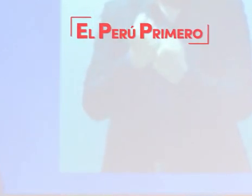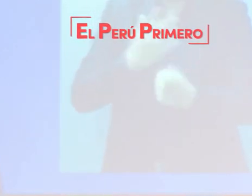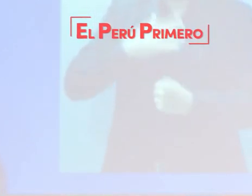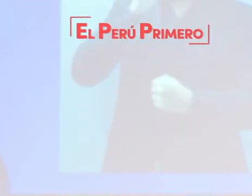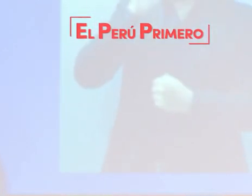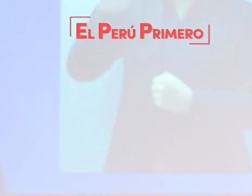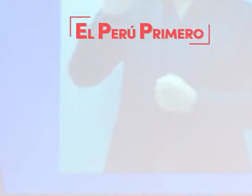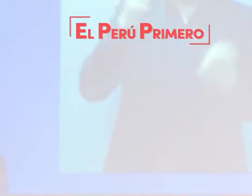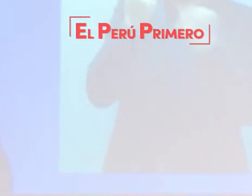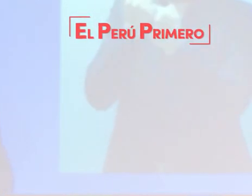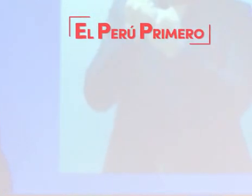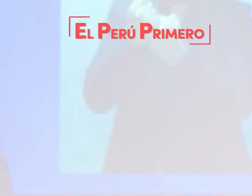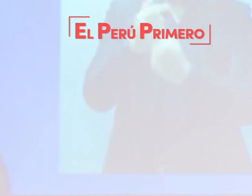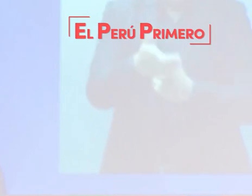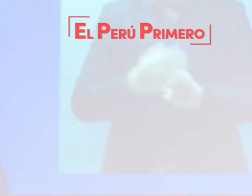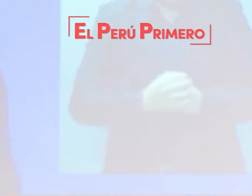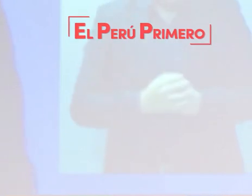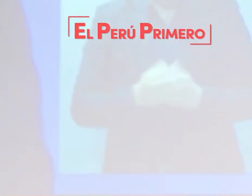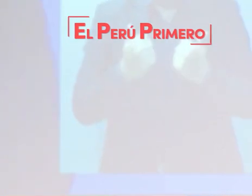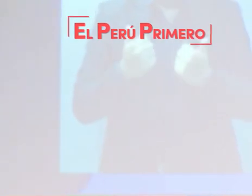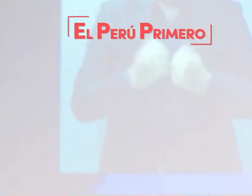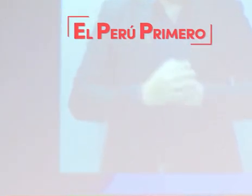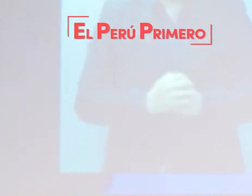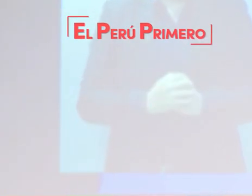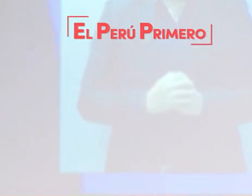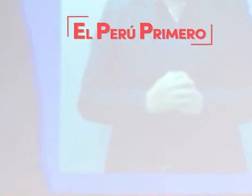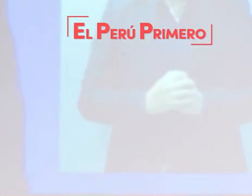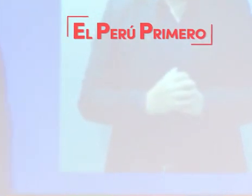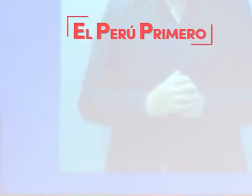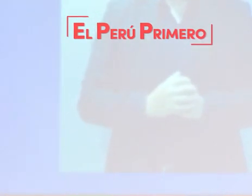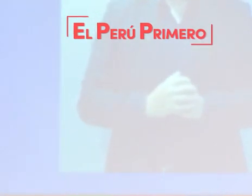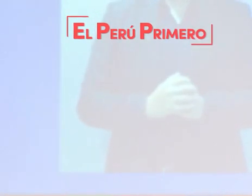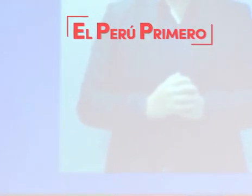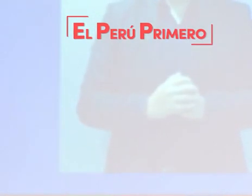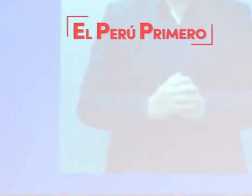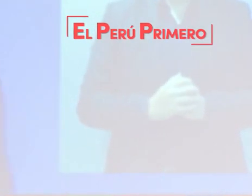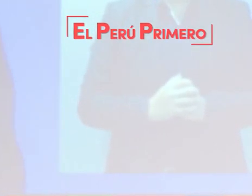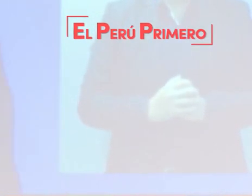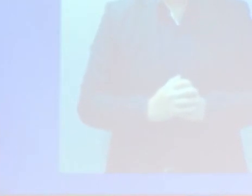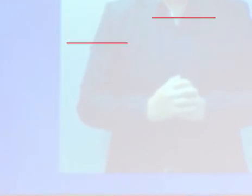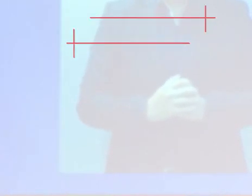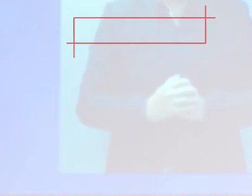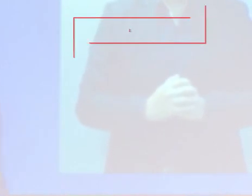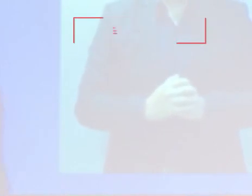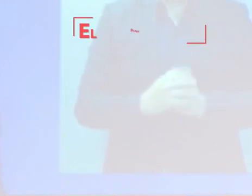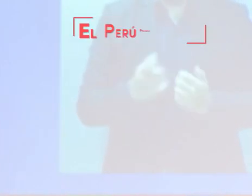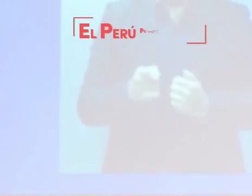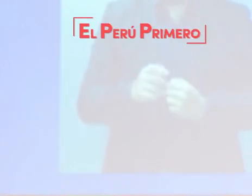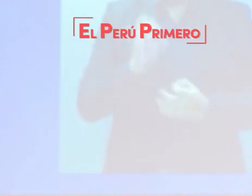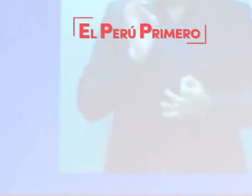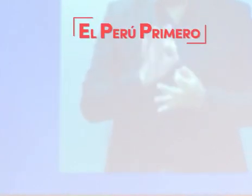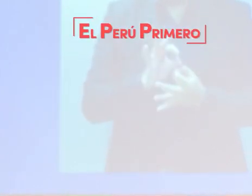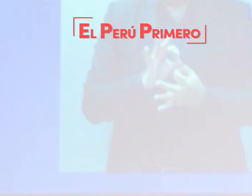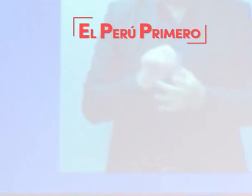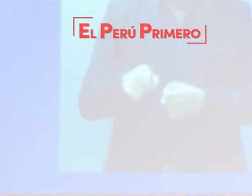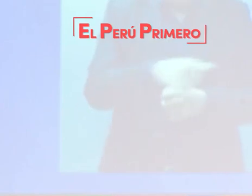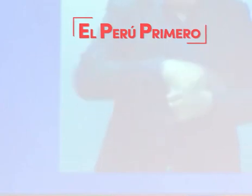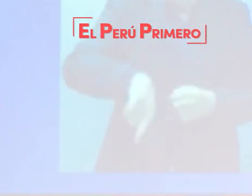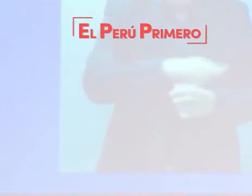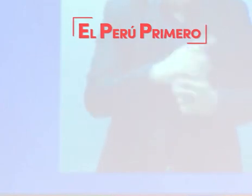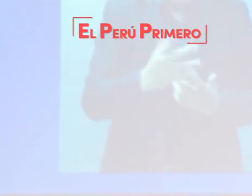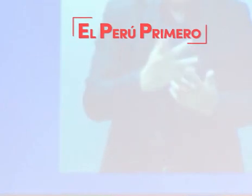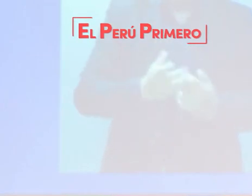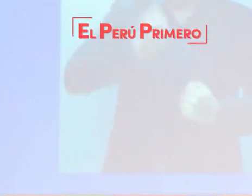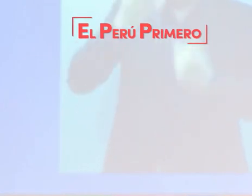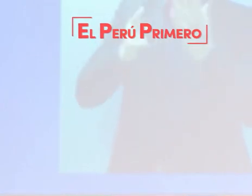ya estamos logrando el principal argumento para cambiar esta situación. Pero no es